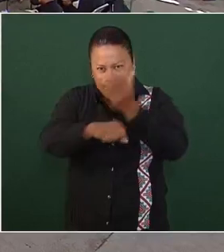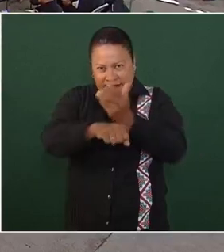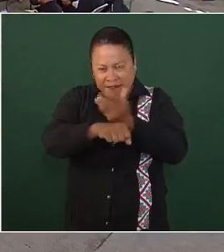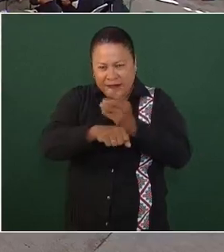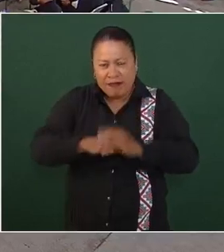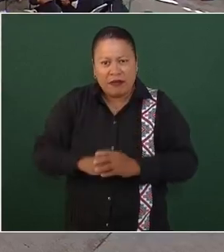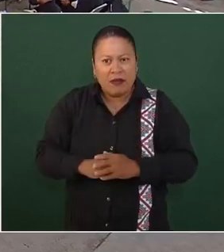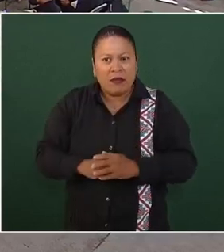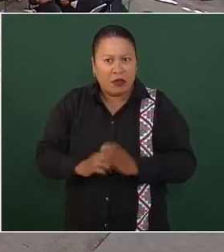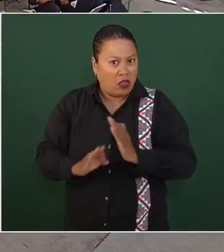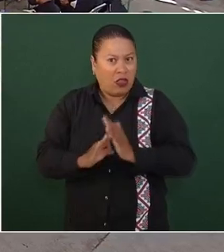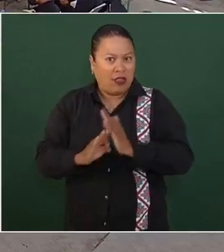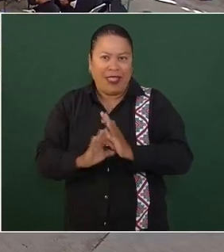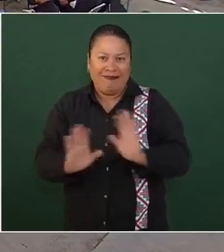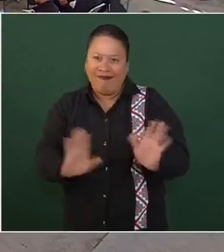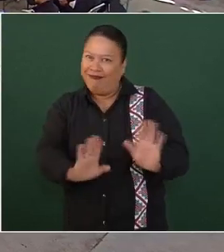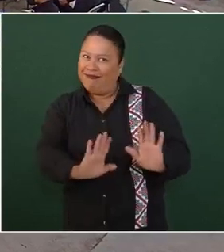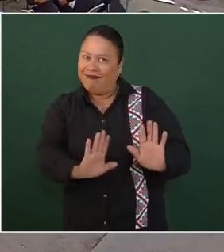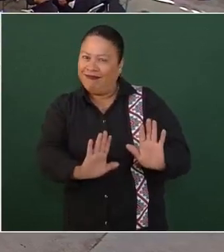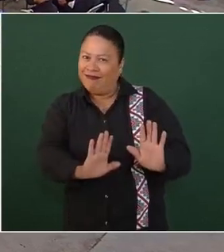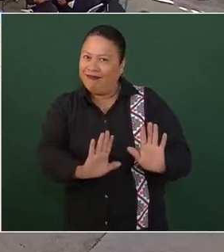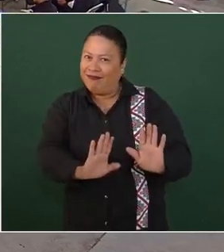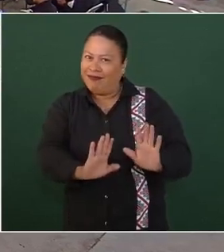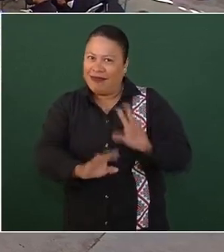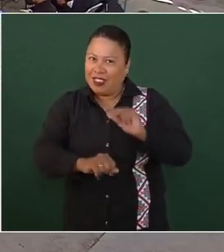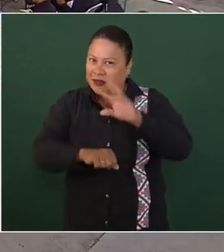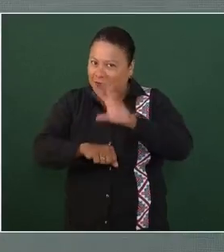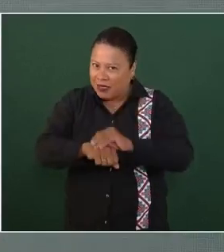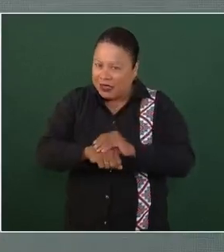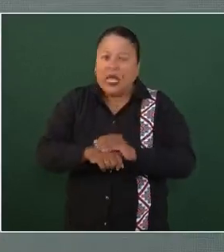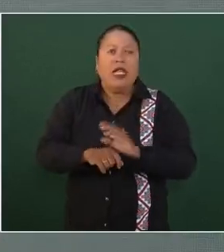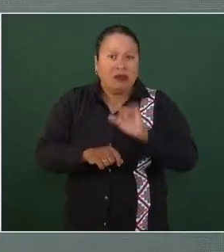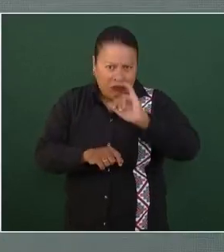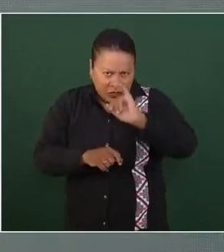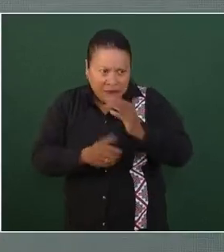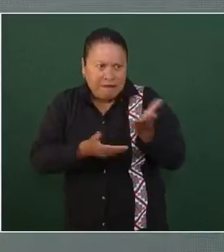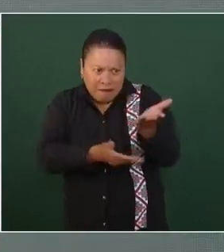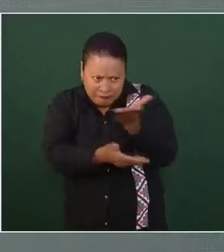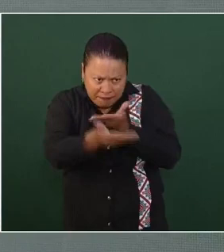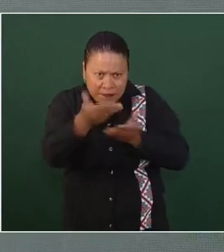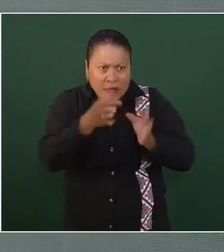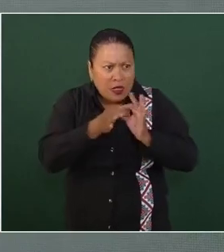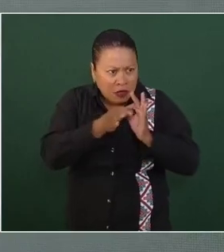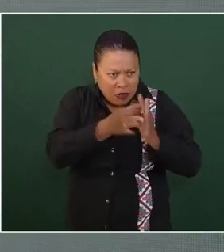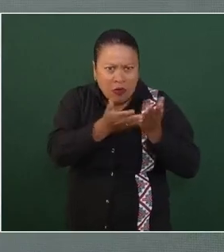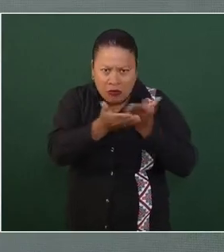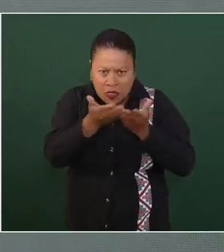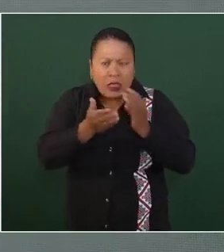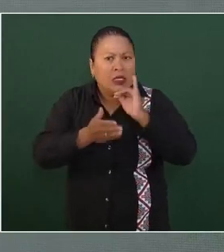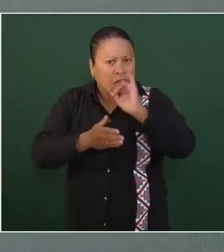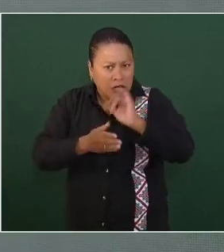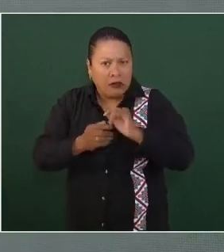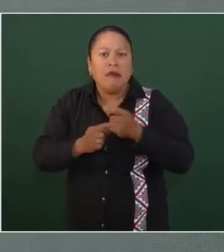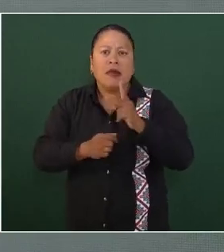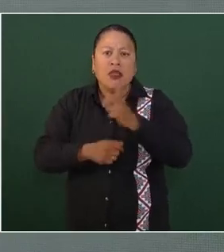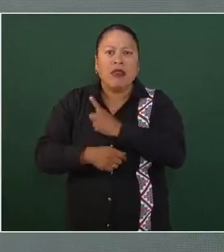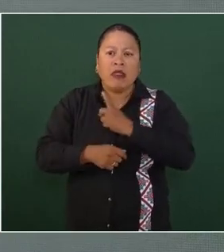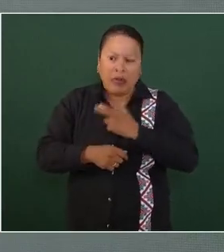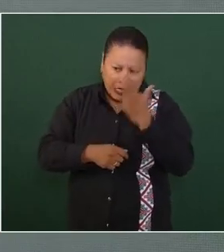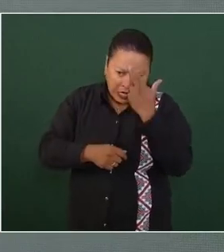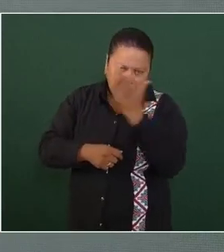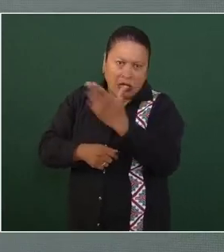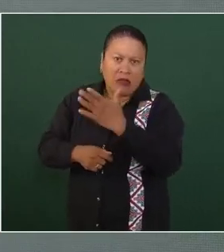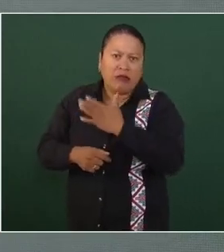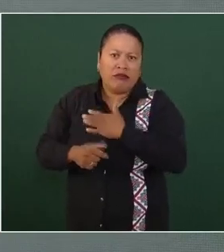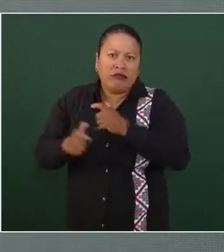pues ahora ya no es así hay cooperación pero con respeto a nuestra soberanía y